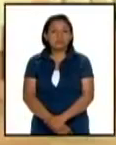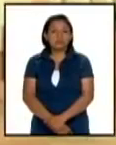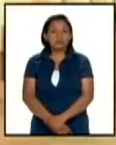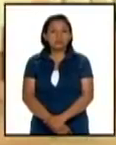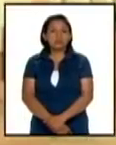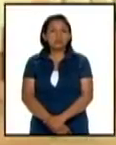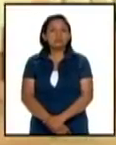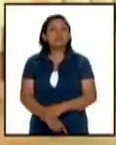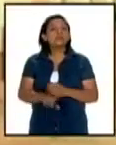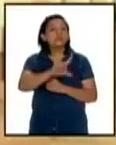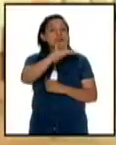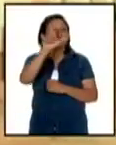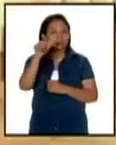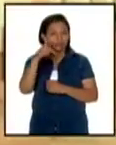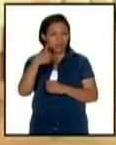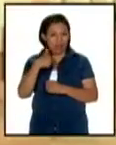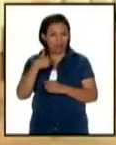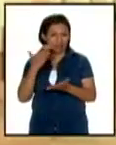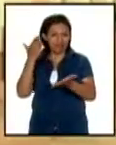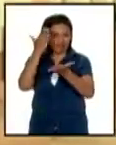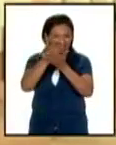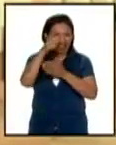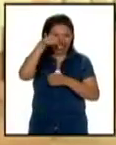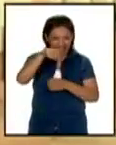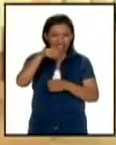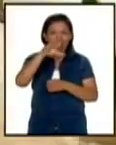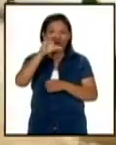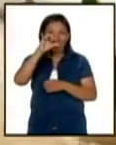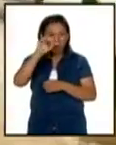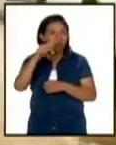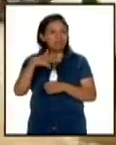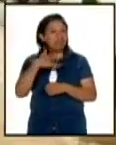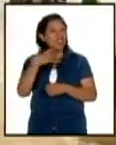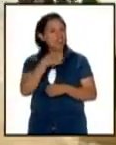Luego yo vengo aquí a compartir, pues estoy contenta.